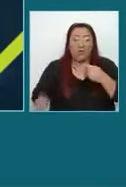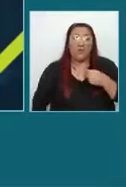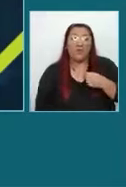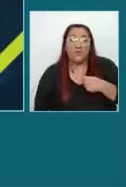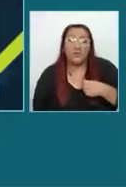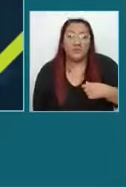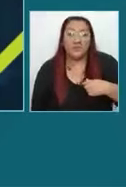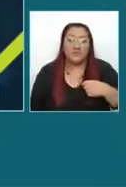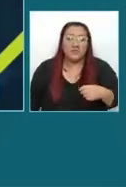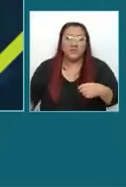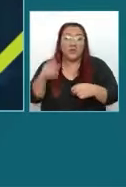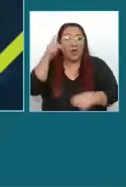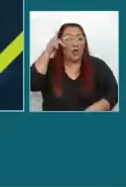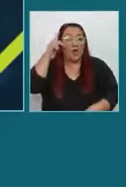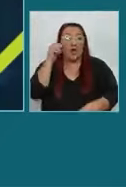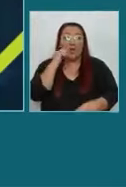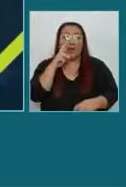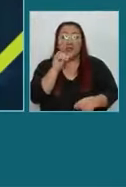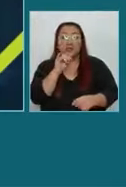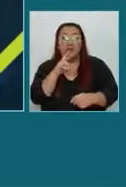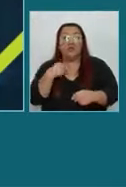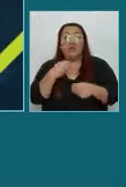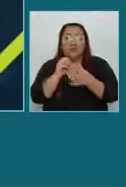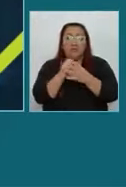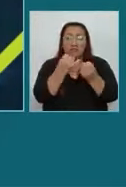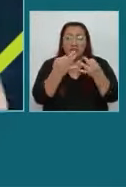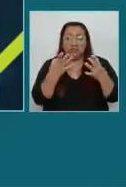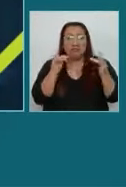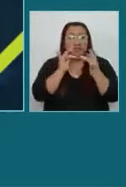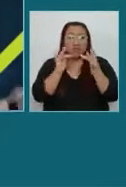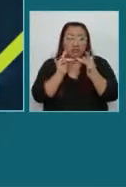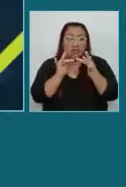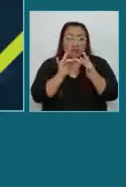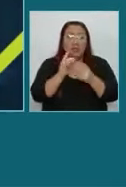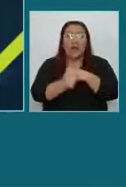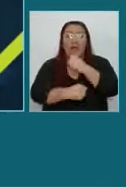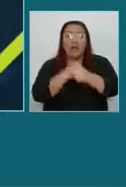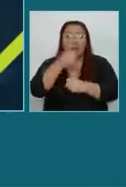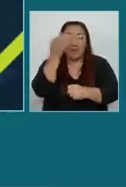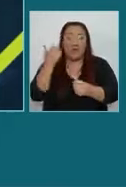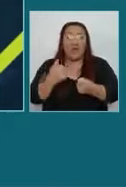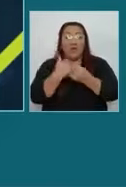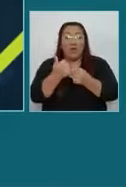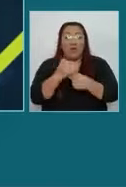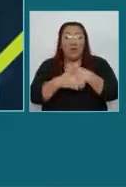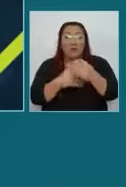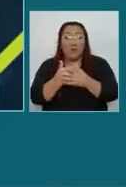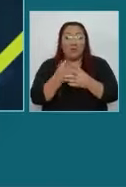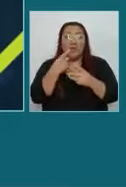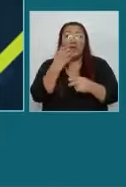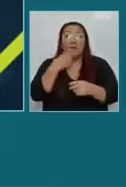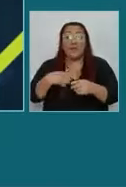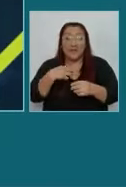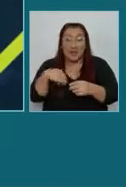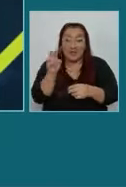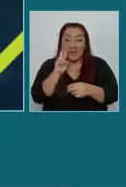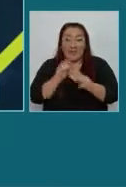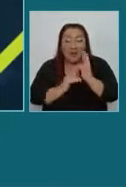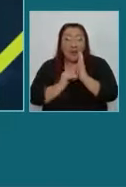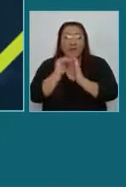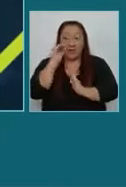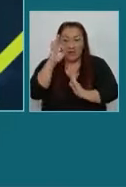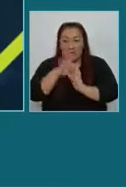Sur. Y también estamos en constantemente nexos. Por ejemplo, el año pasado ayudamos en el proceso de Manzana Verde a levantar este